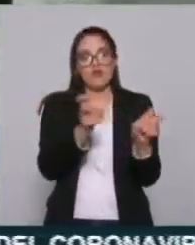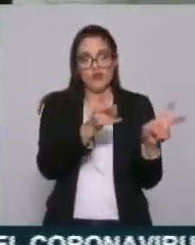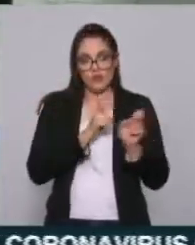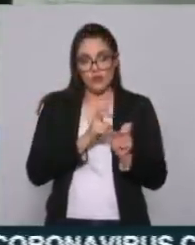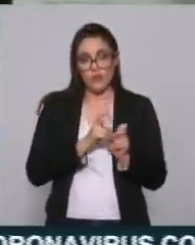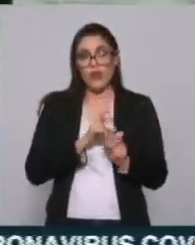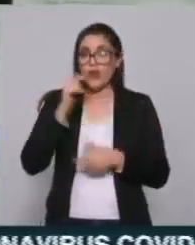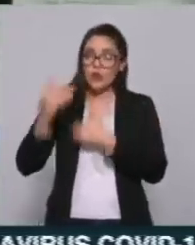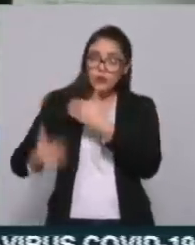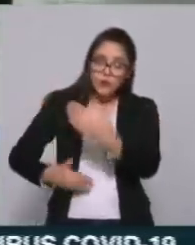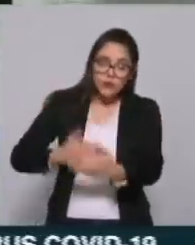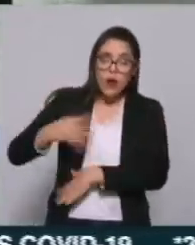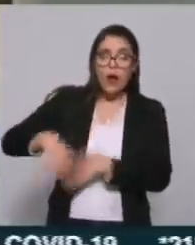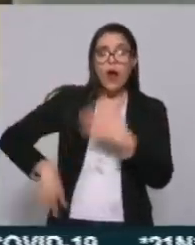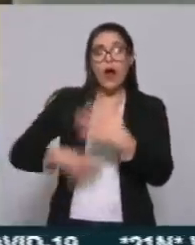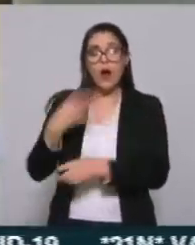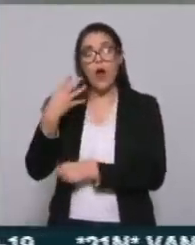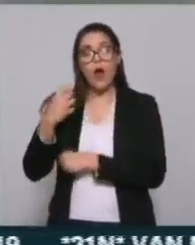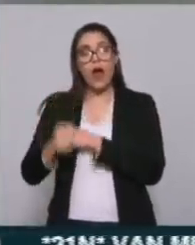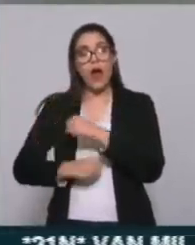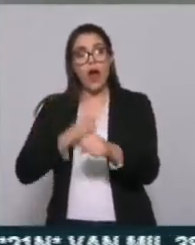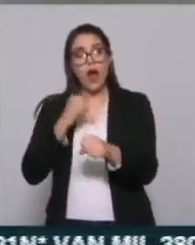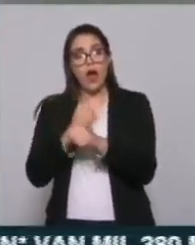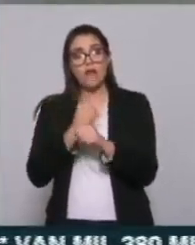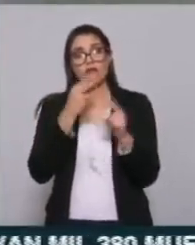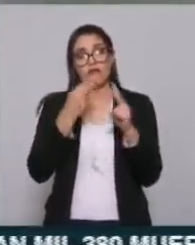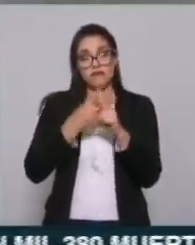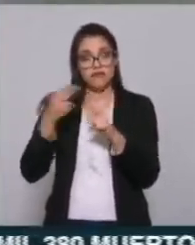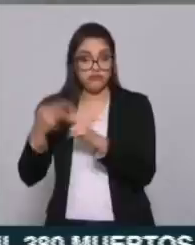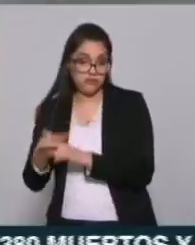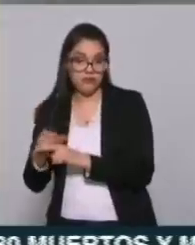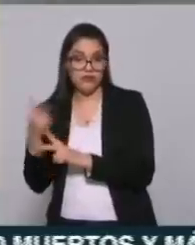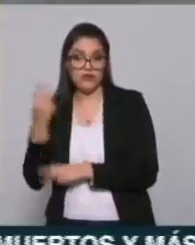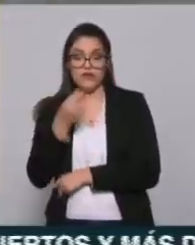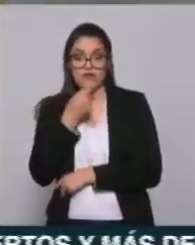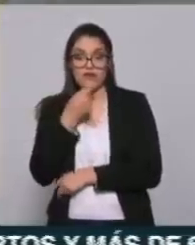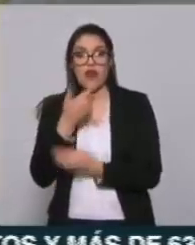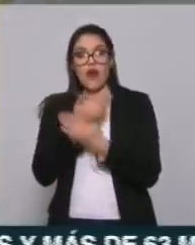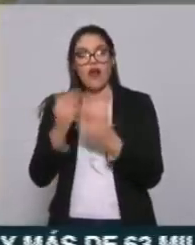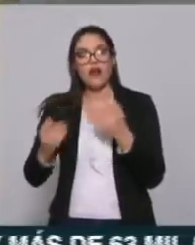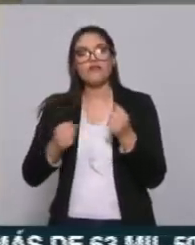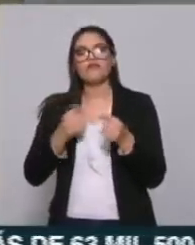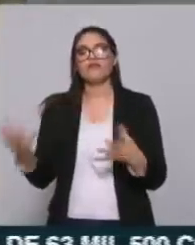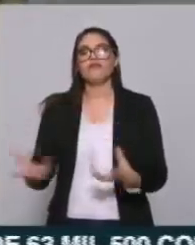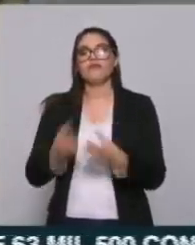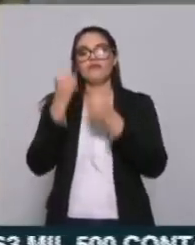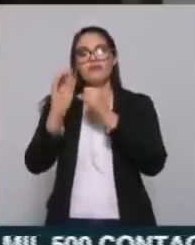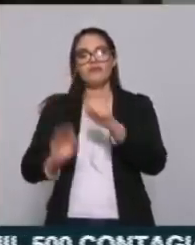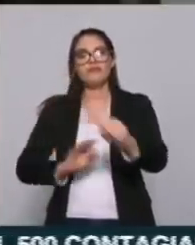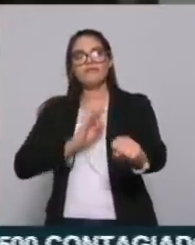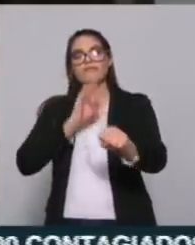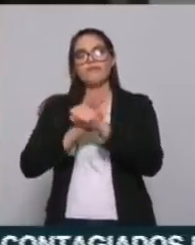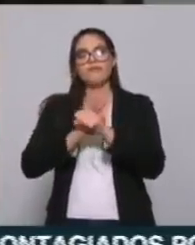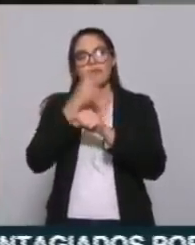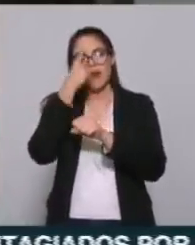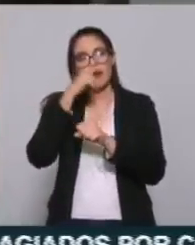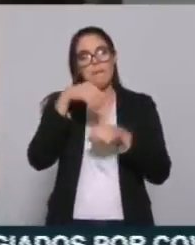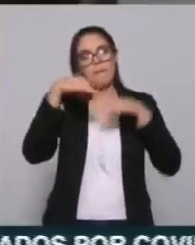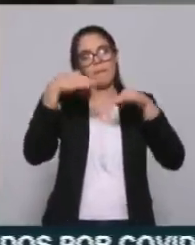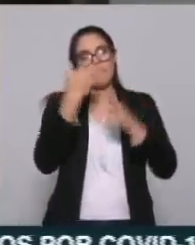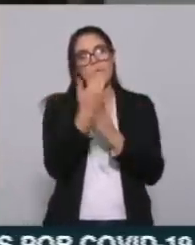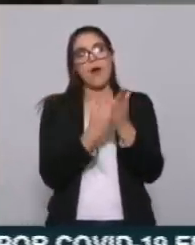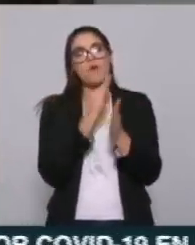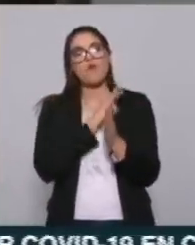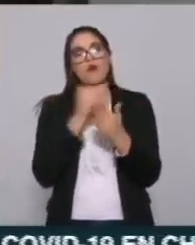del asesinato de los niños Peña Cos, Diego Santoy Riverol ganó un amparo que anuló su sentencia y se reabrió un proceso para que se